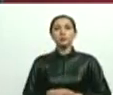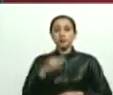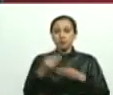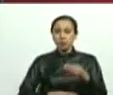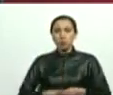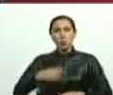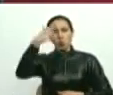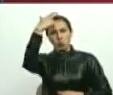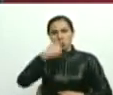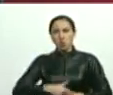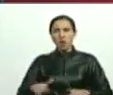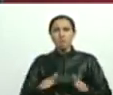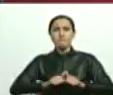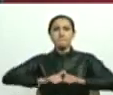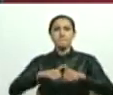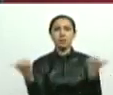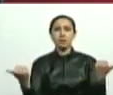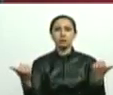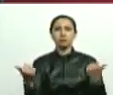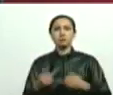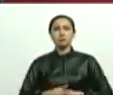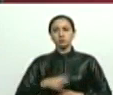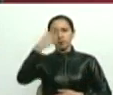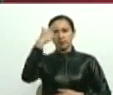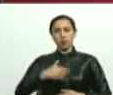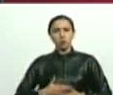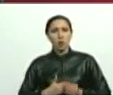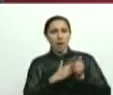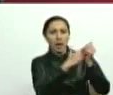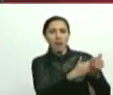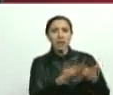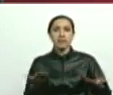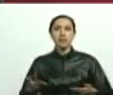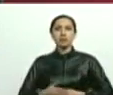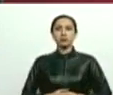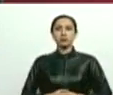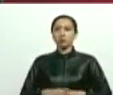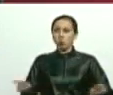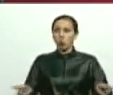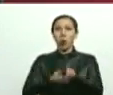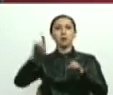personalidad destructiva en algún líder o en alguna lideresa. Un demonio